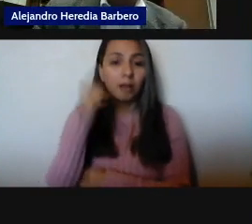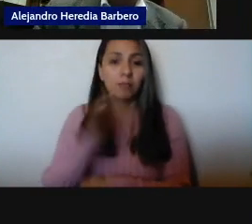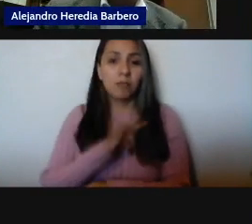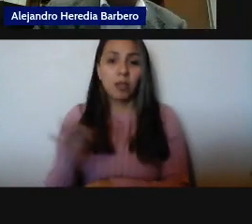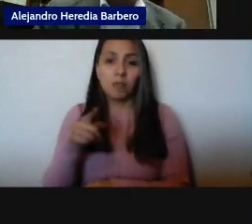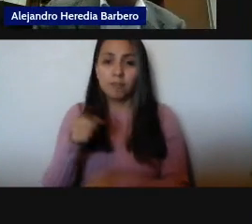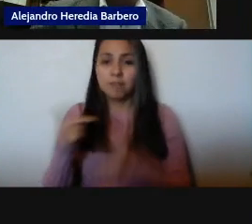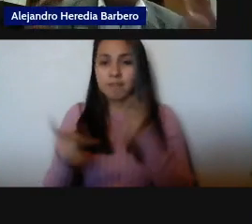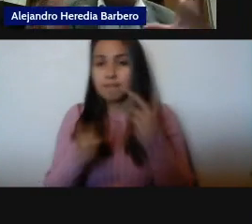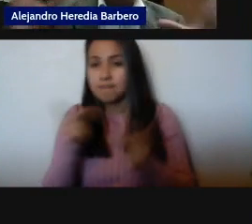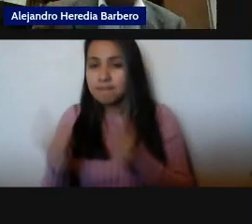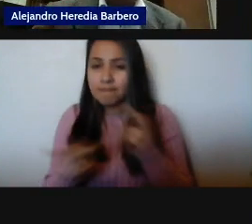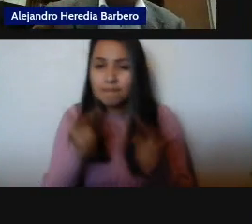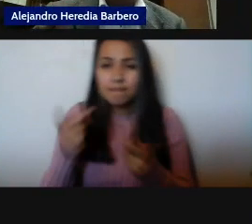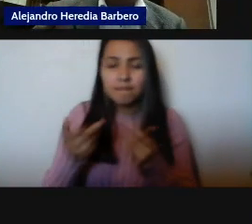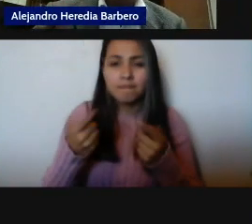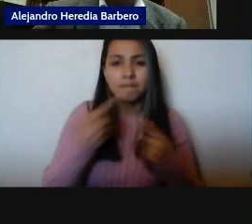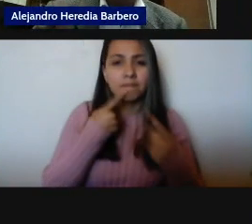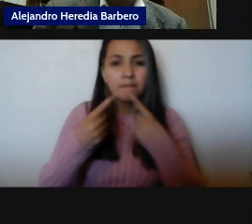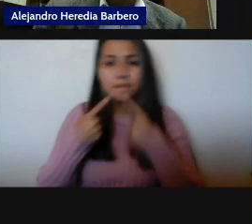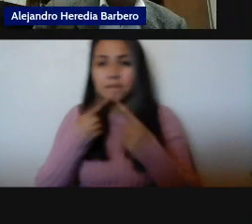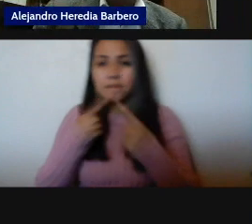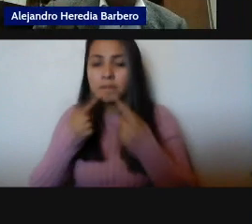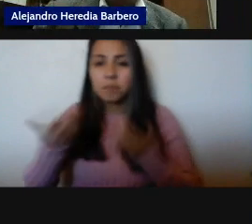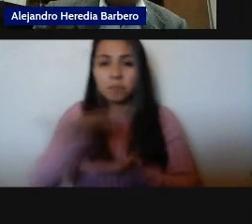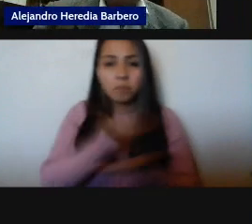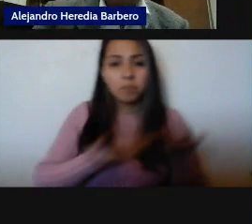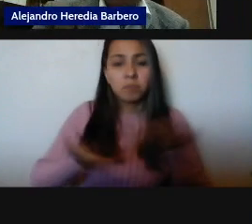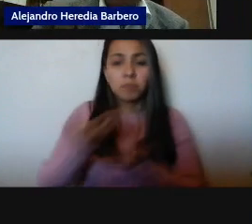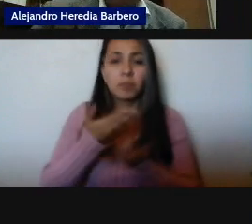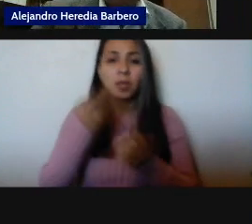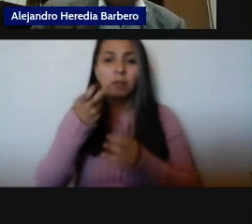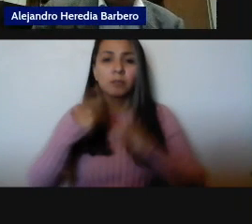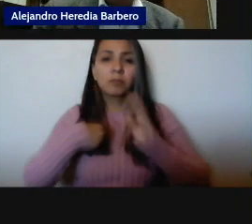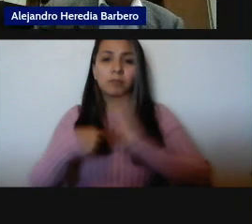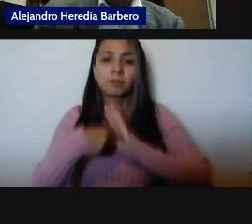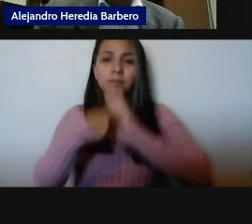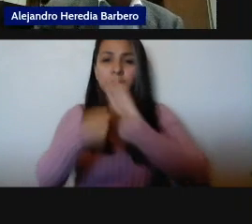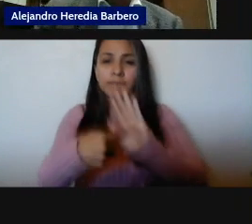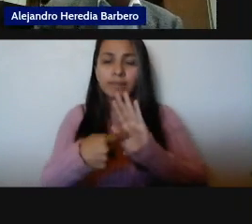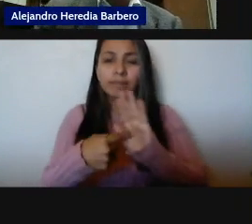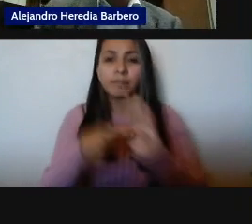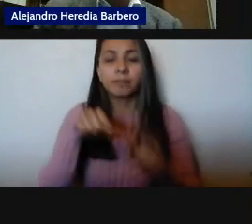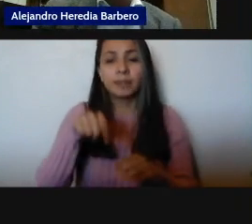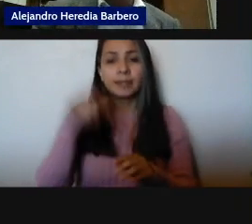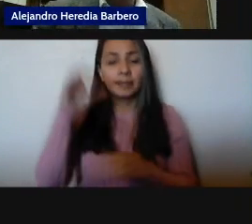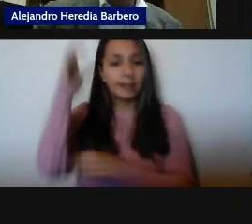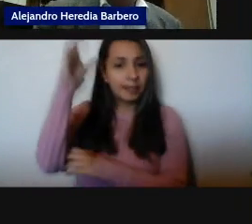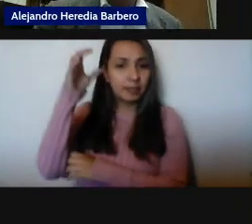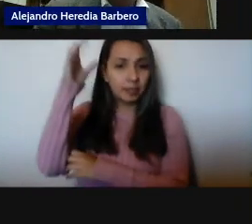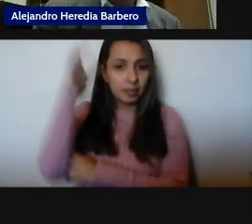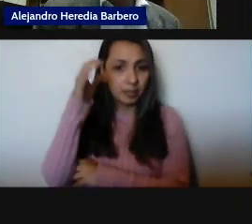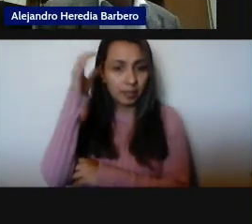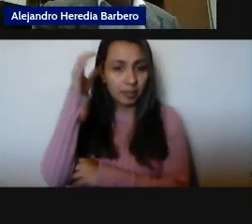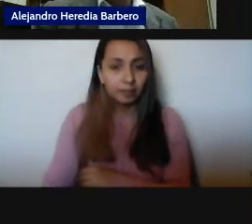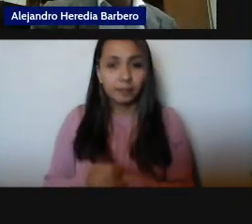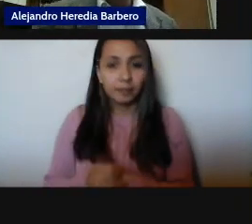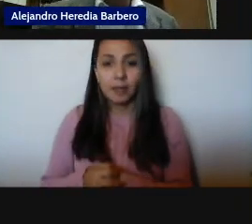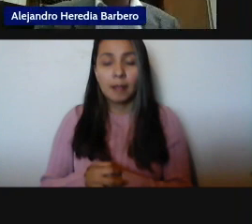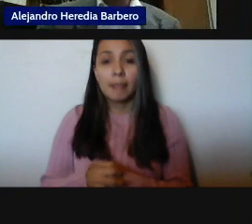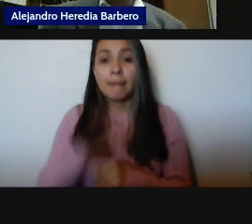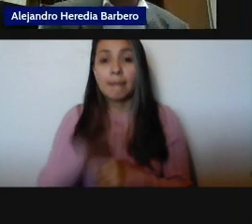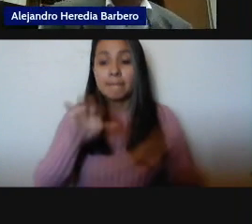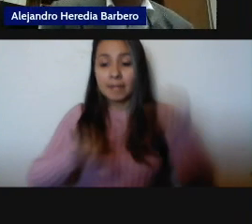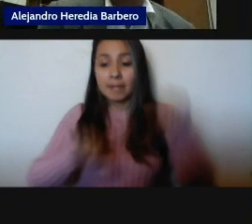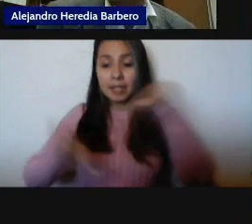de cuestionar muchas cosas, tener esta dialéctica, que es como lo más importante en nuestra disciplina llamada ciencia.